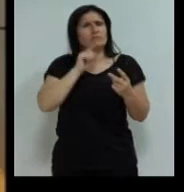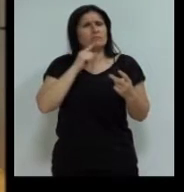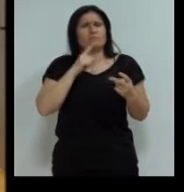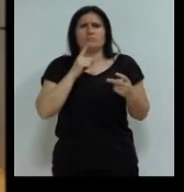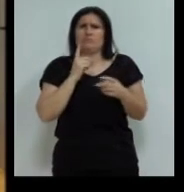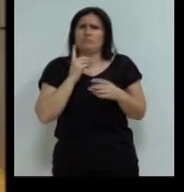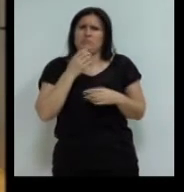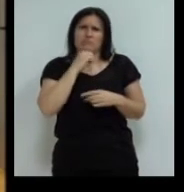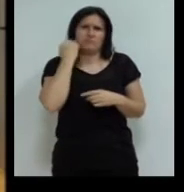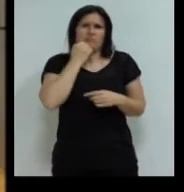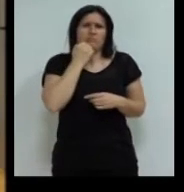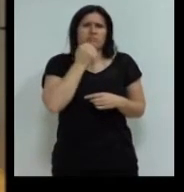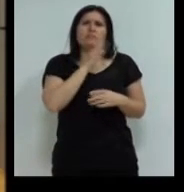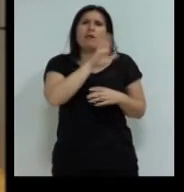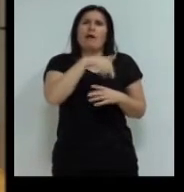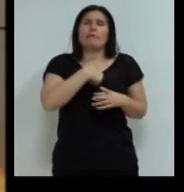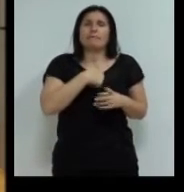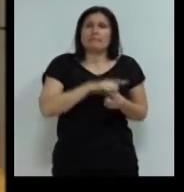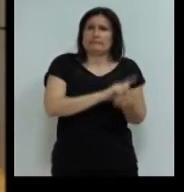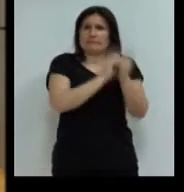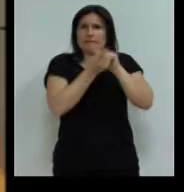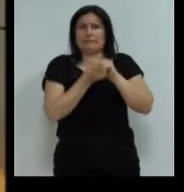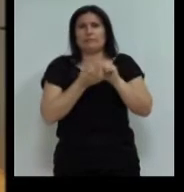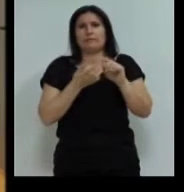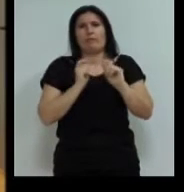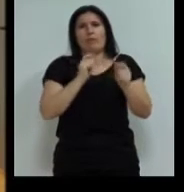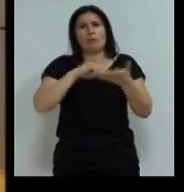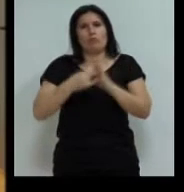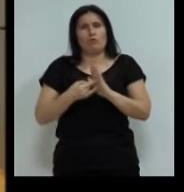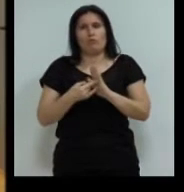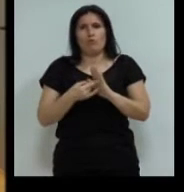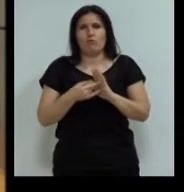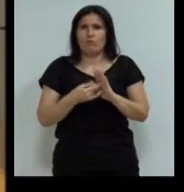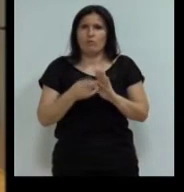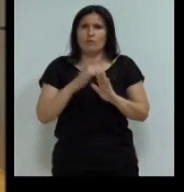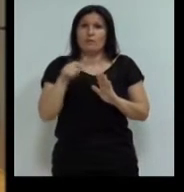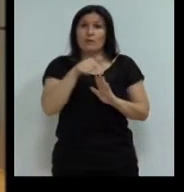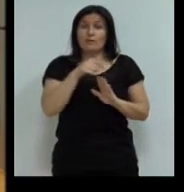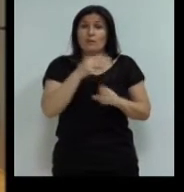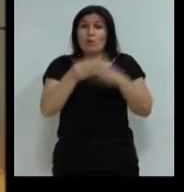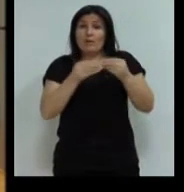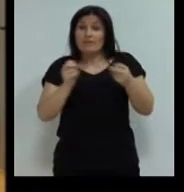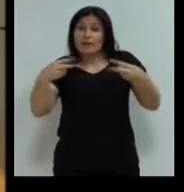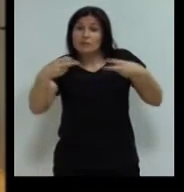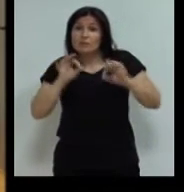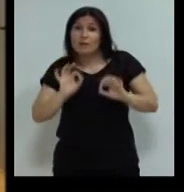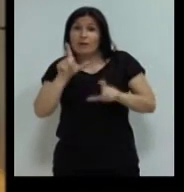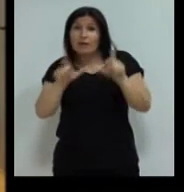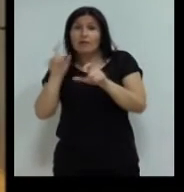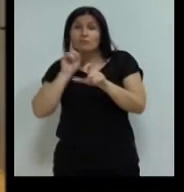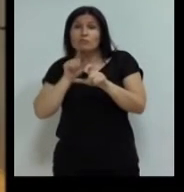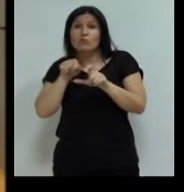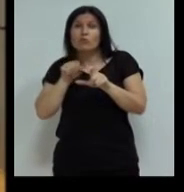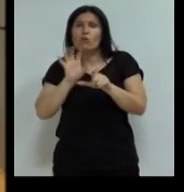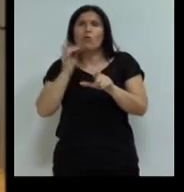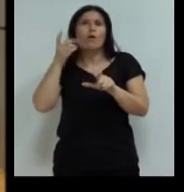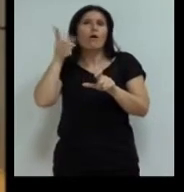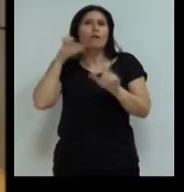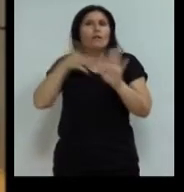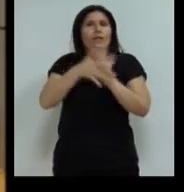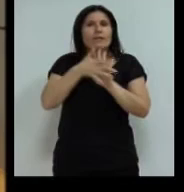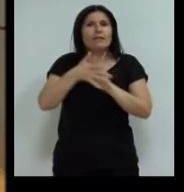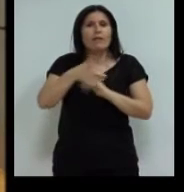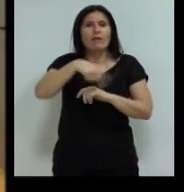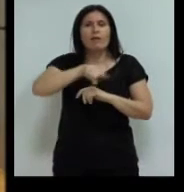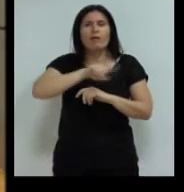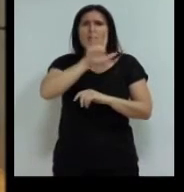pudo rectificar. Esto lo llevas al subtitulado para sordos, lo lleva a la audiodescripción, y aquí parece ser que todo el